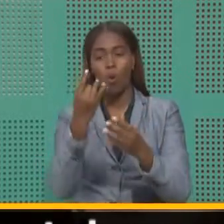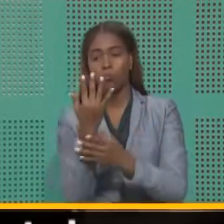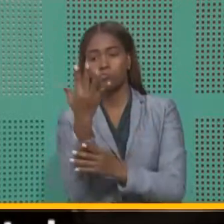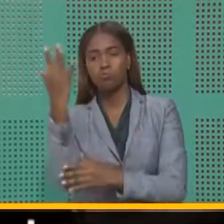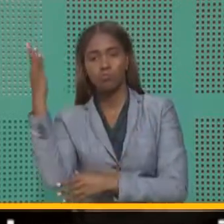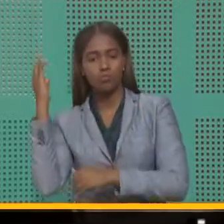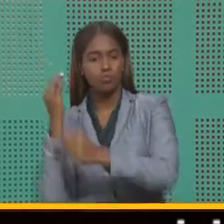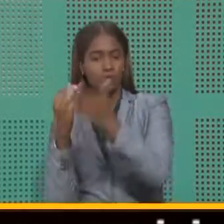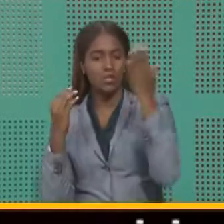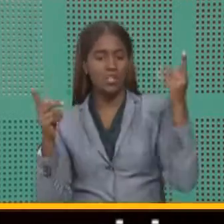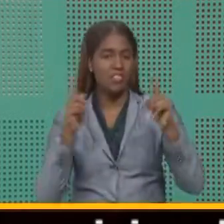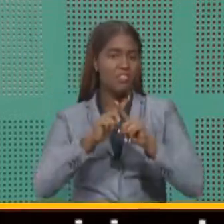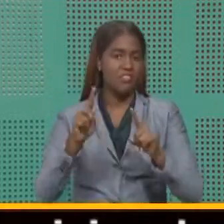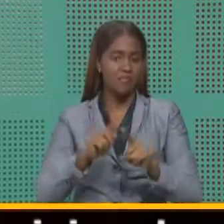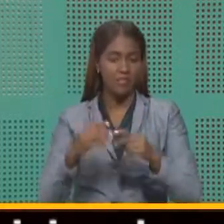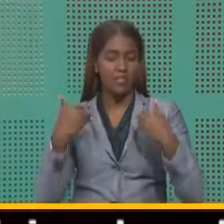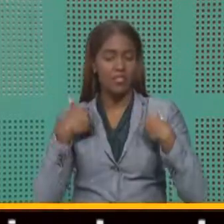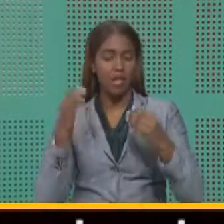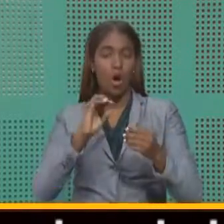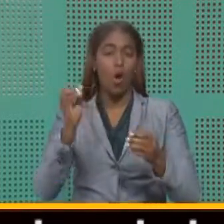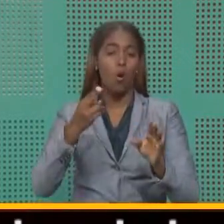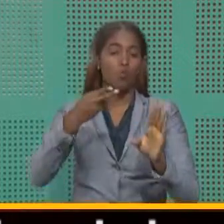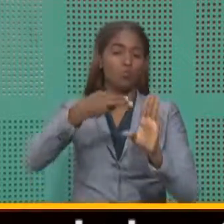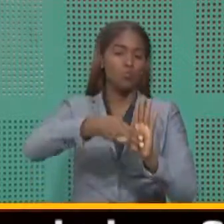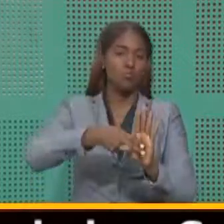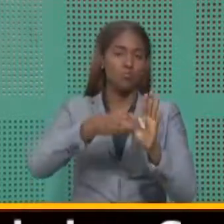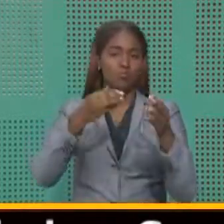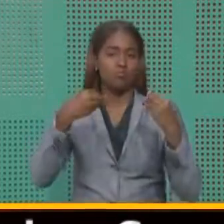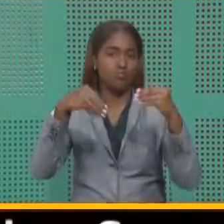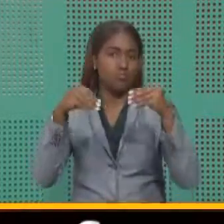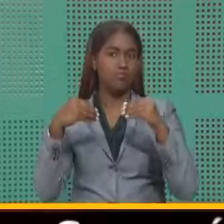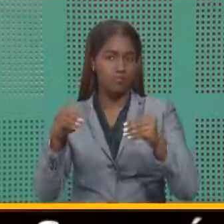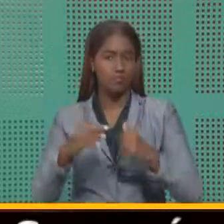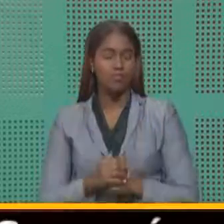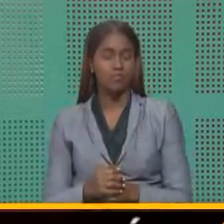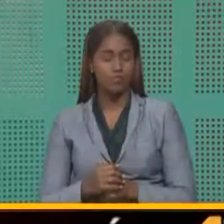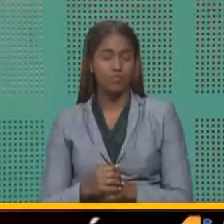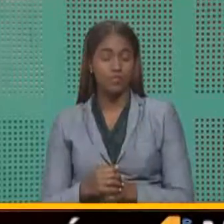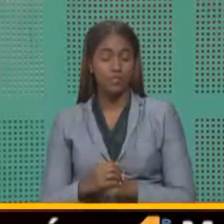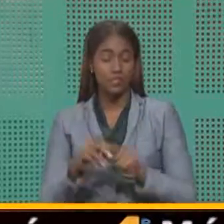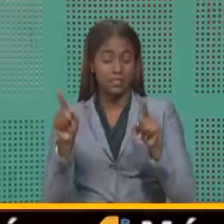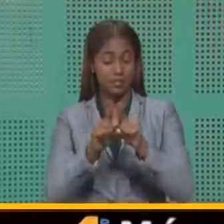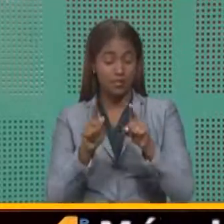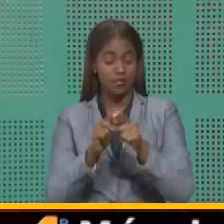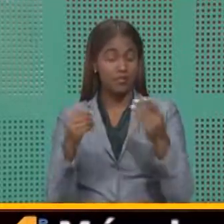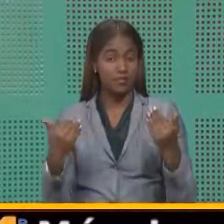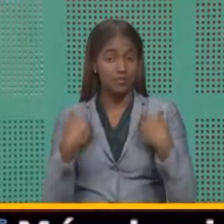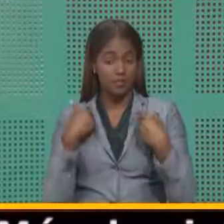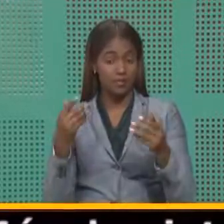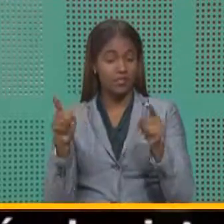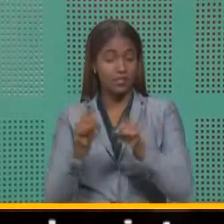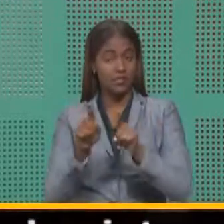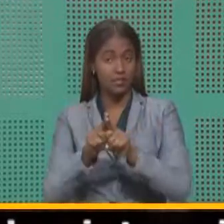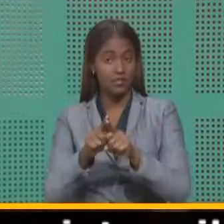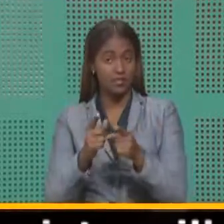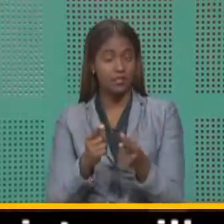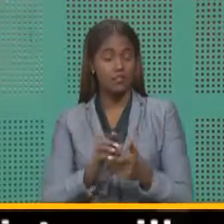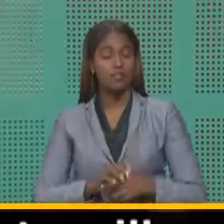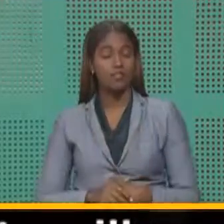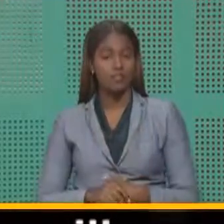producción de biomasa o a la venta de combustible es decir también que tenemos